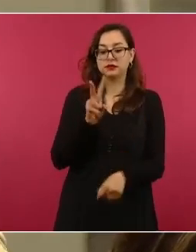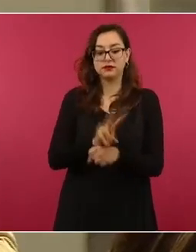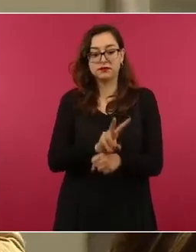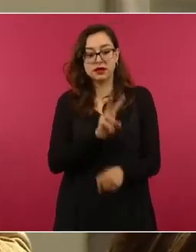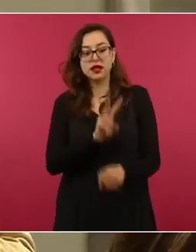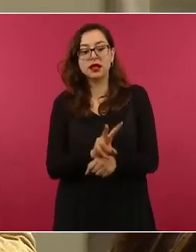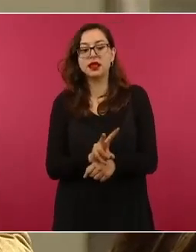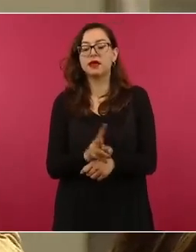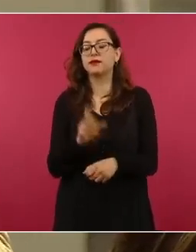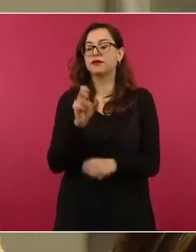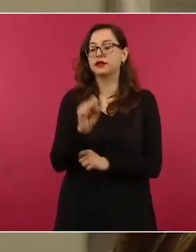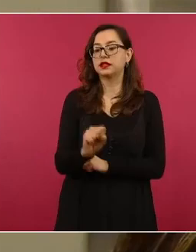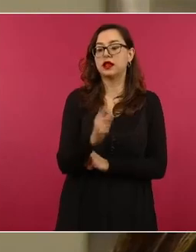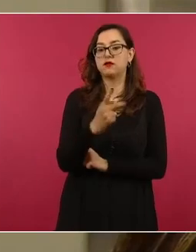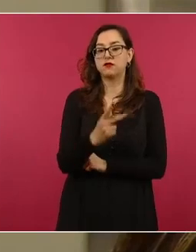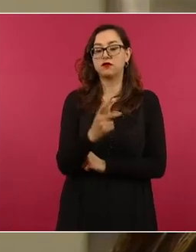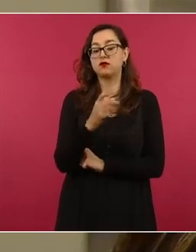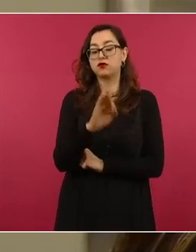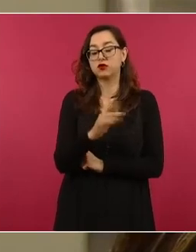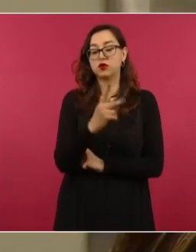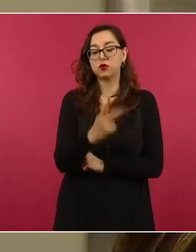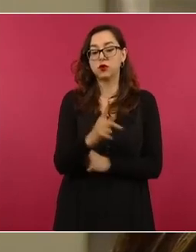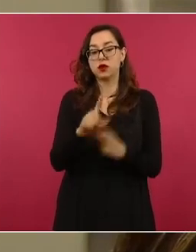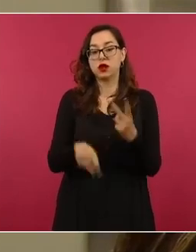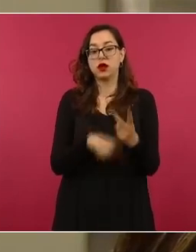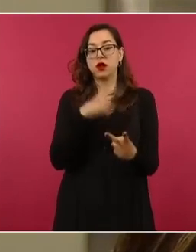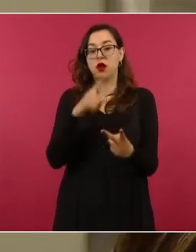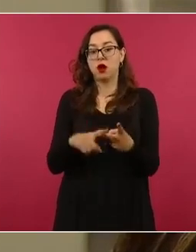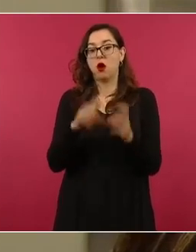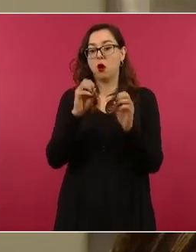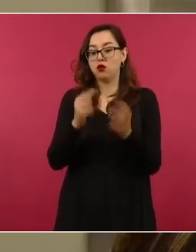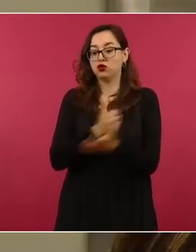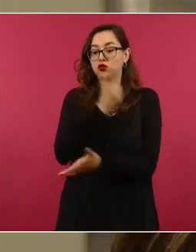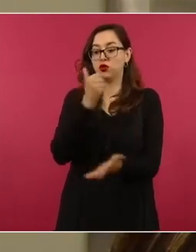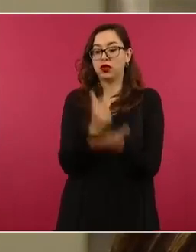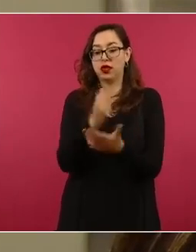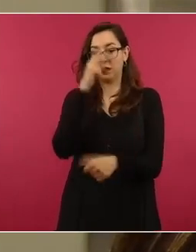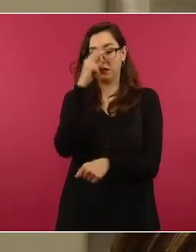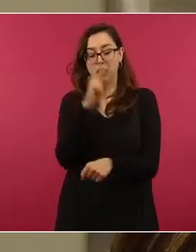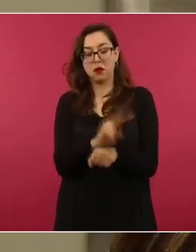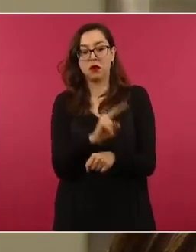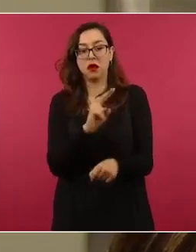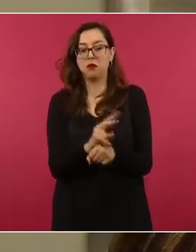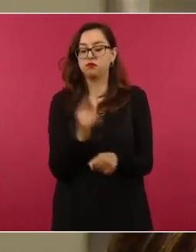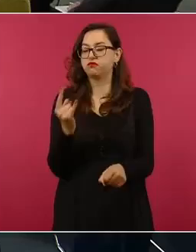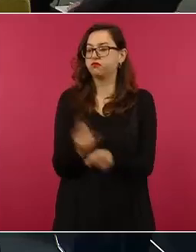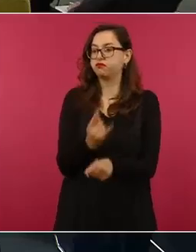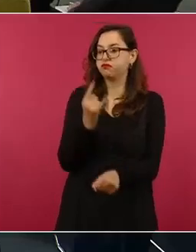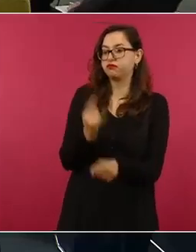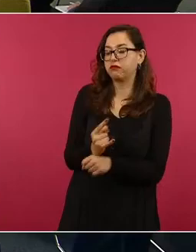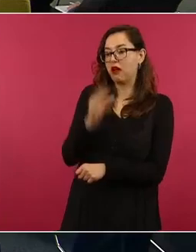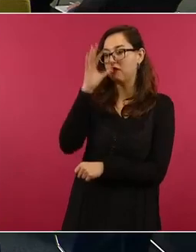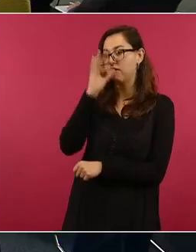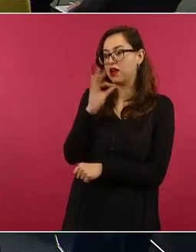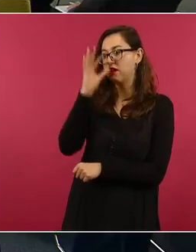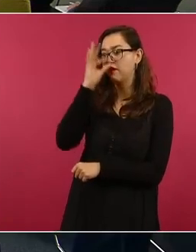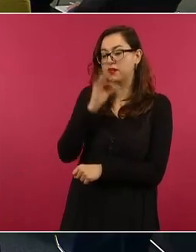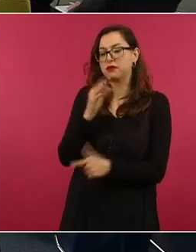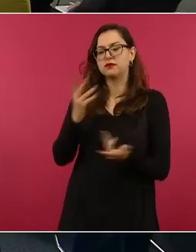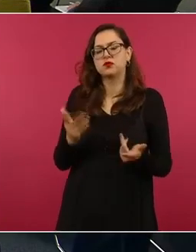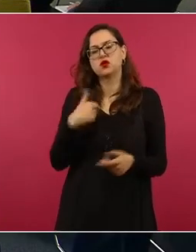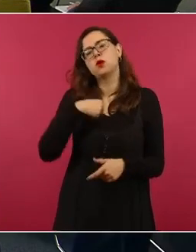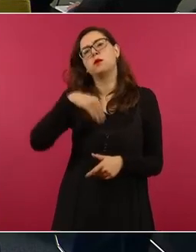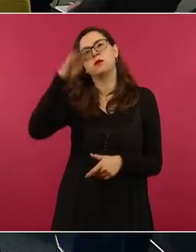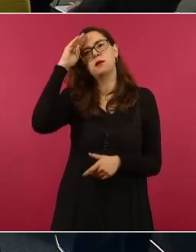de la Función Pública o del secretario de la Contraloría Capitalina. Presidente, ¿estaría de acuerdo en que un día a la semana